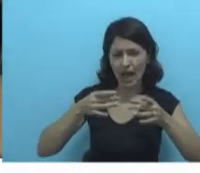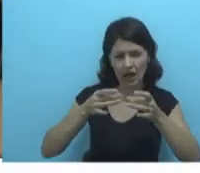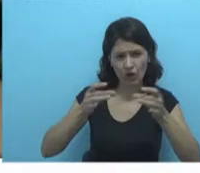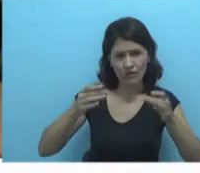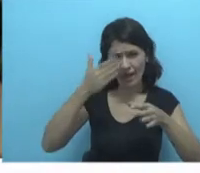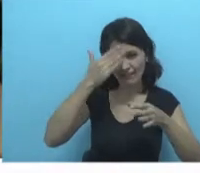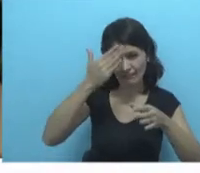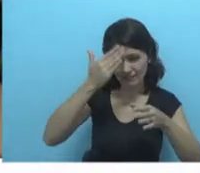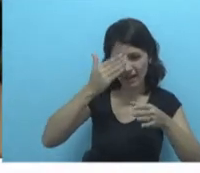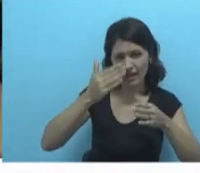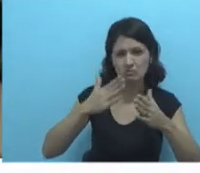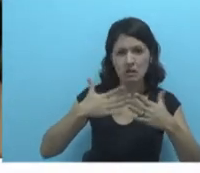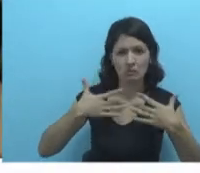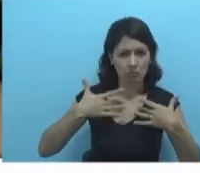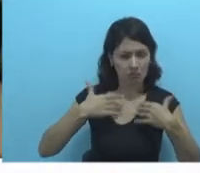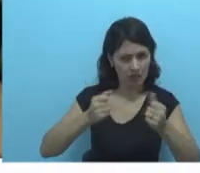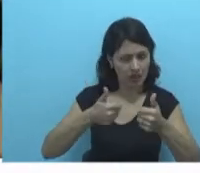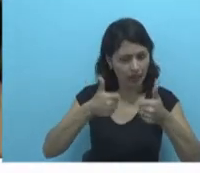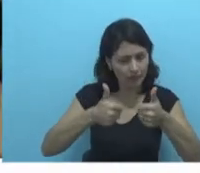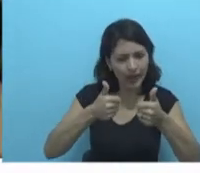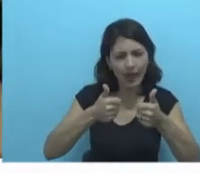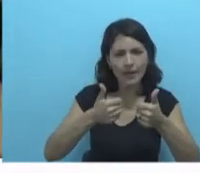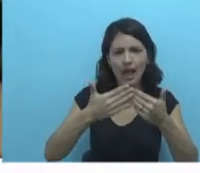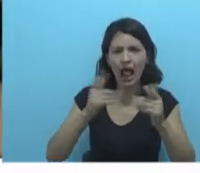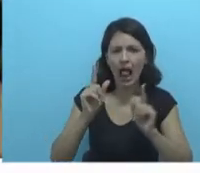los médicos y los científicos